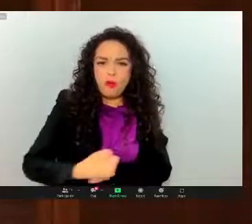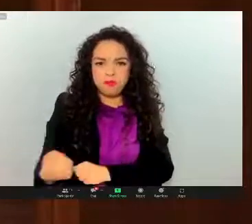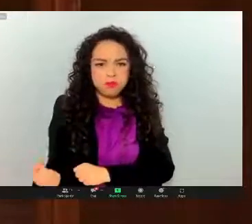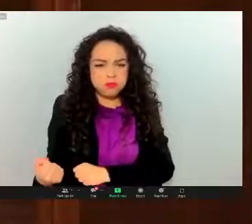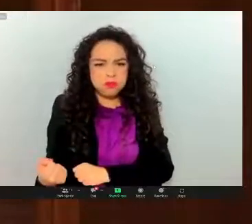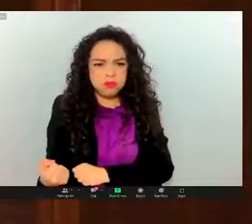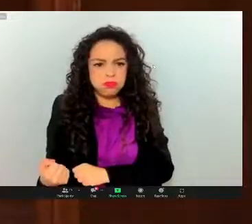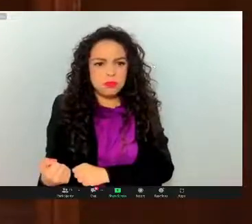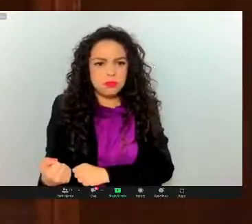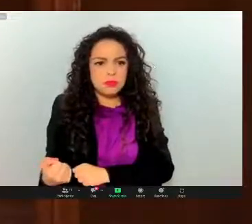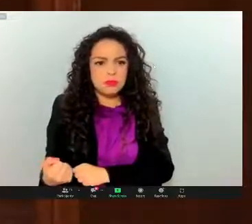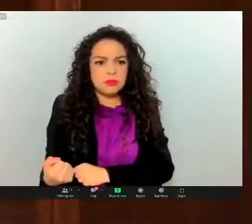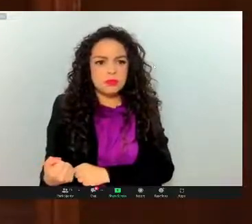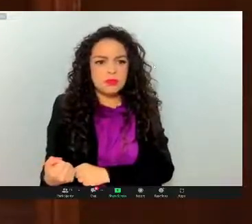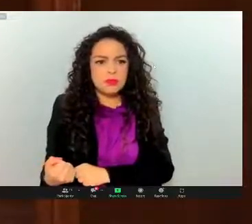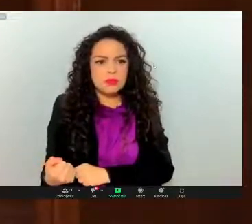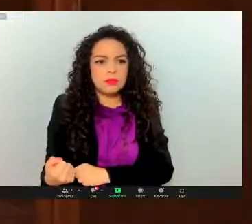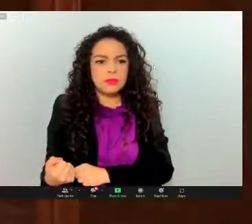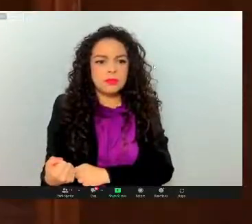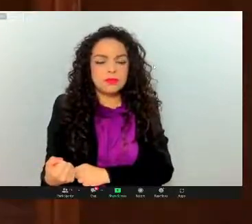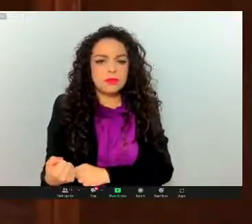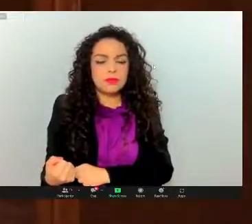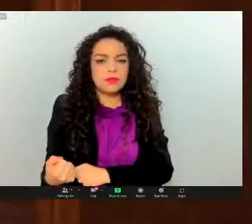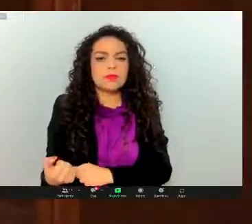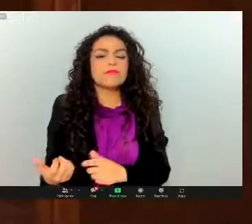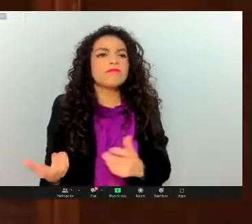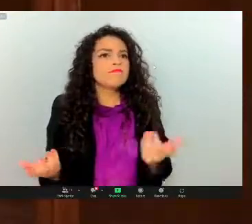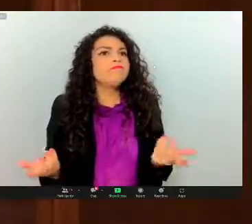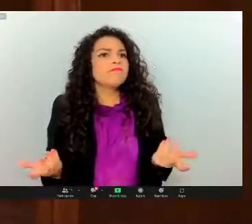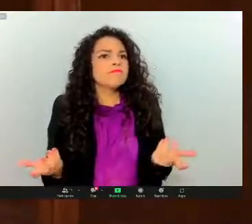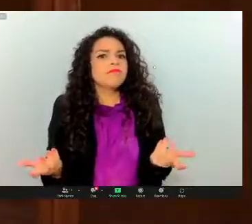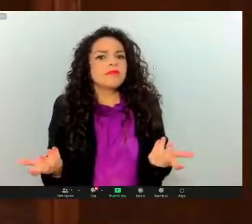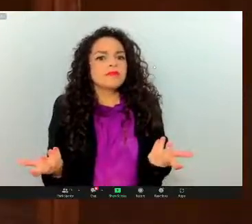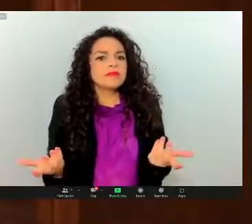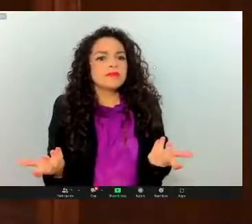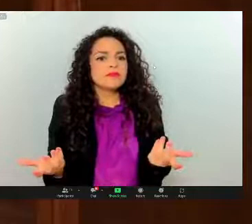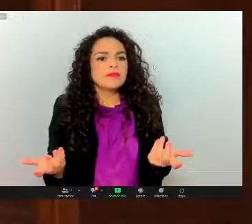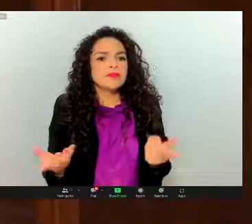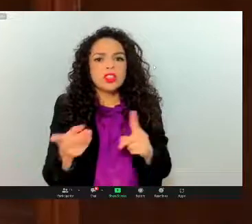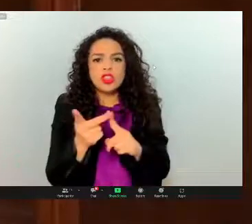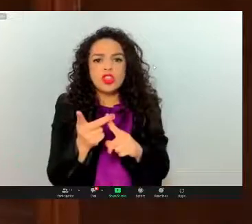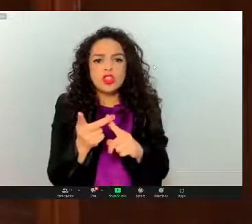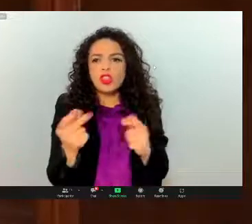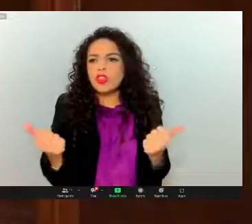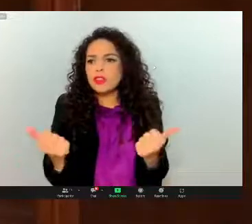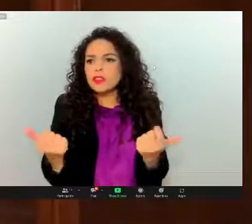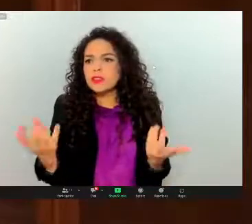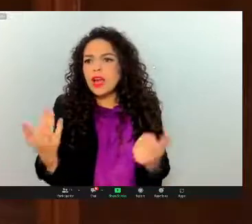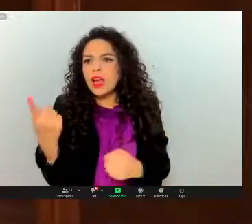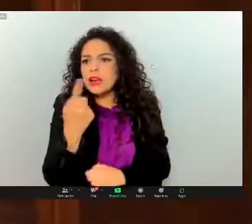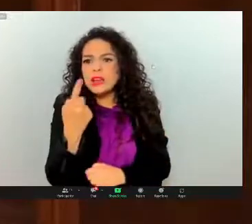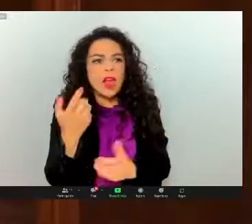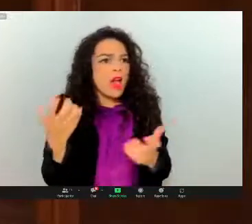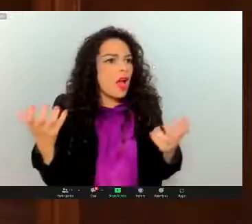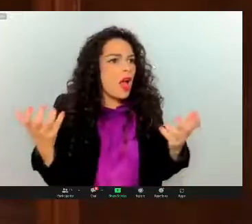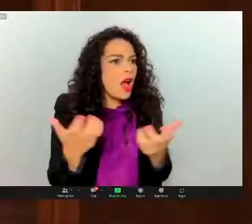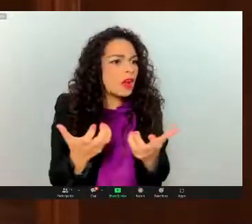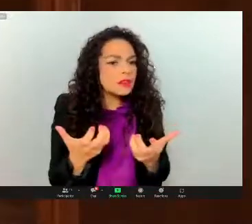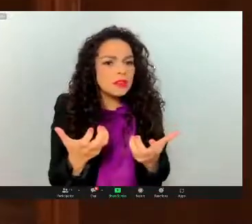hacia dónde están orientados. Porque lo lamentable sería